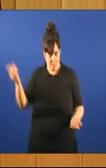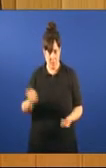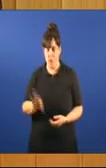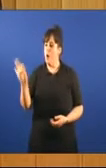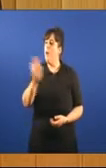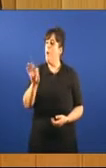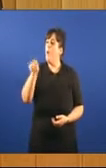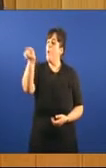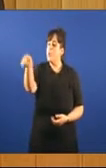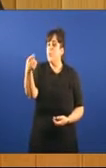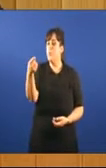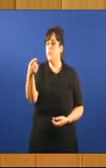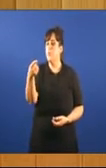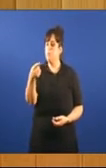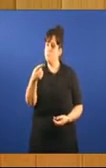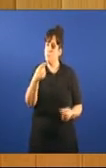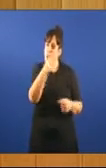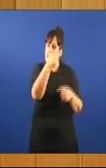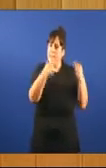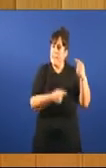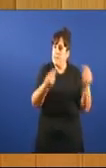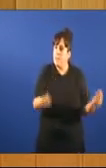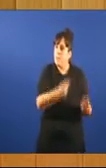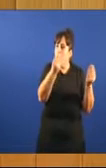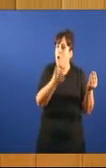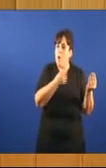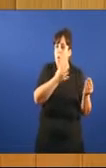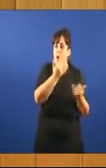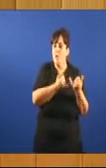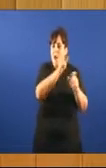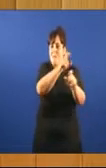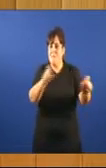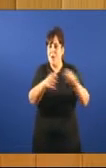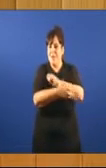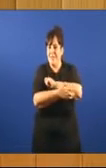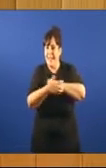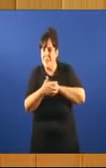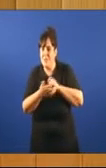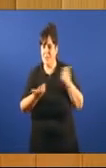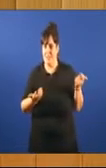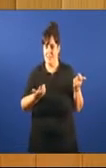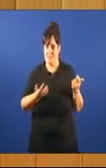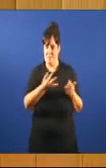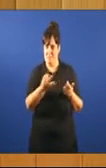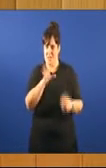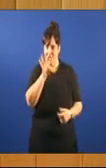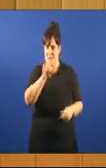do austericidio a costa de empobrecer a xente e de arruinar este país.